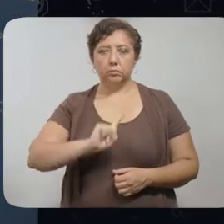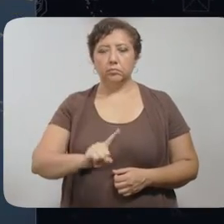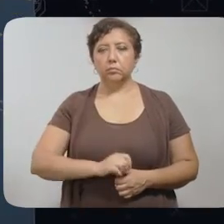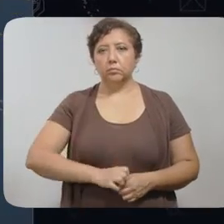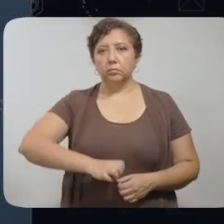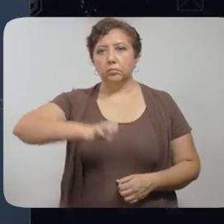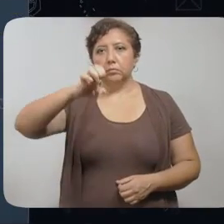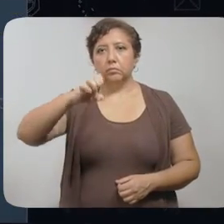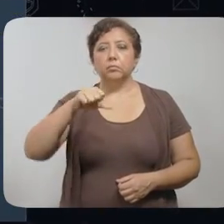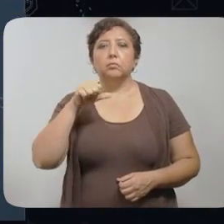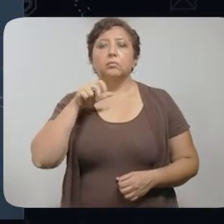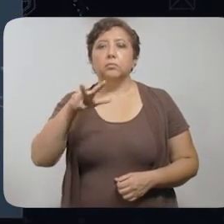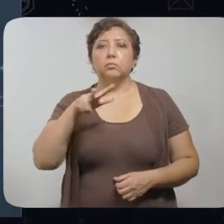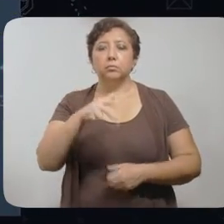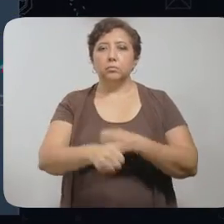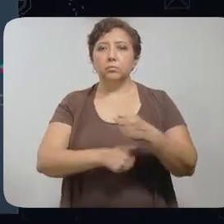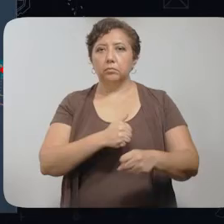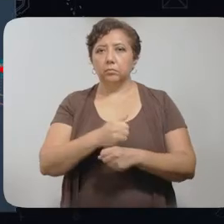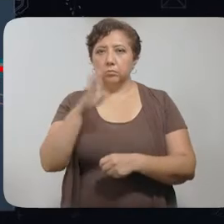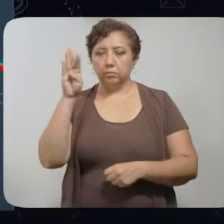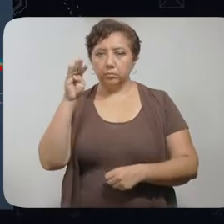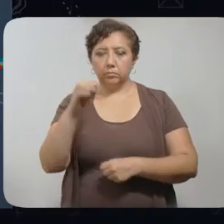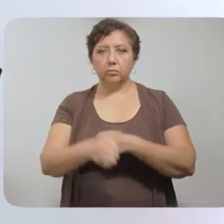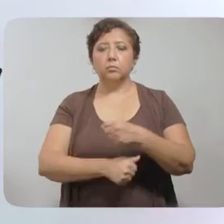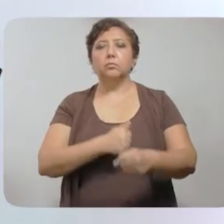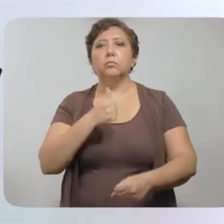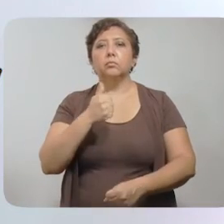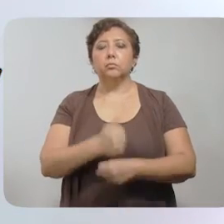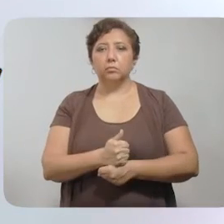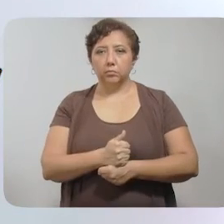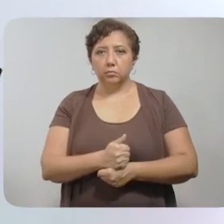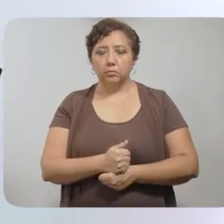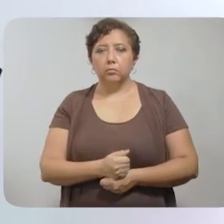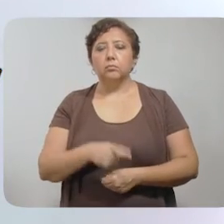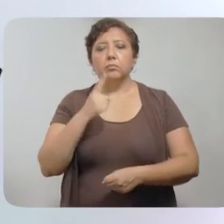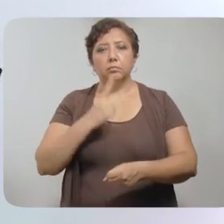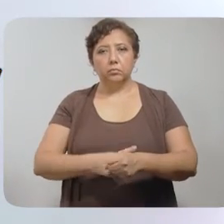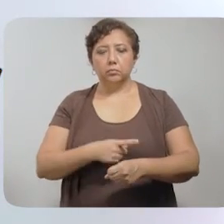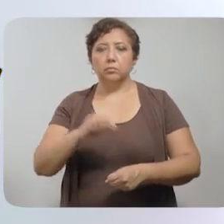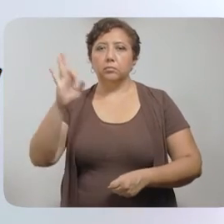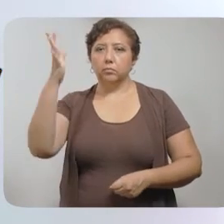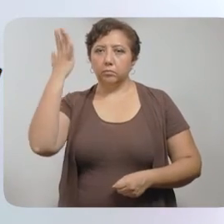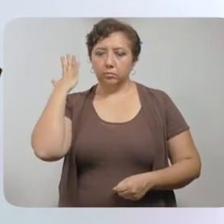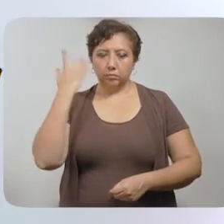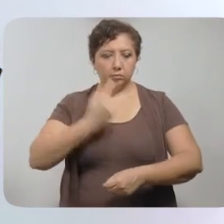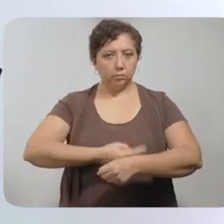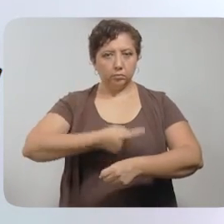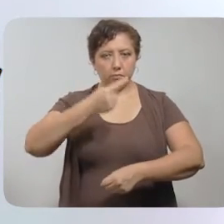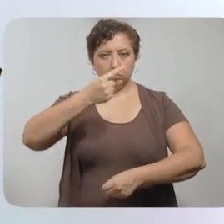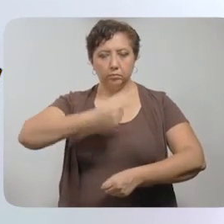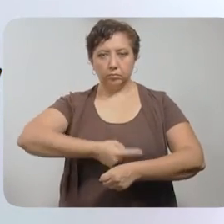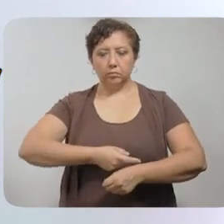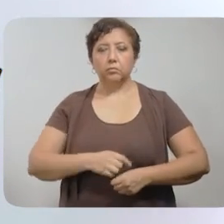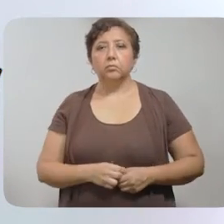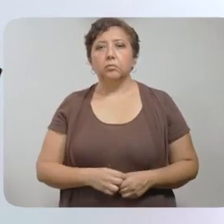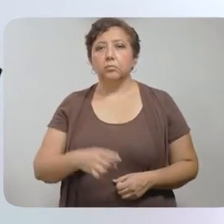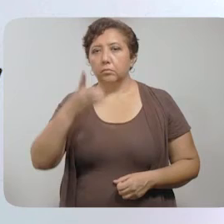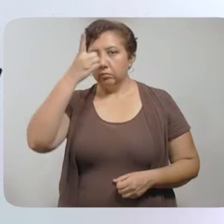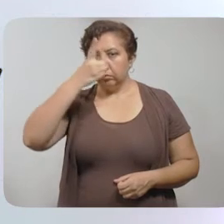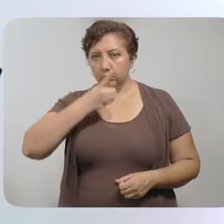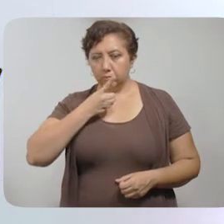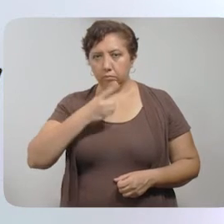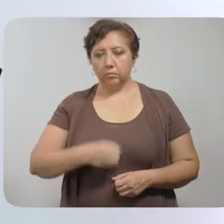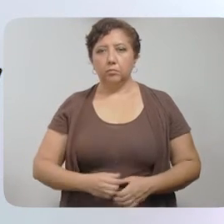un rango de edad de 18 años a los 90 años. Sus principales enfermedades fueron hipertensión arterial sistémica,